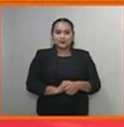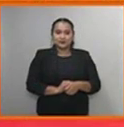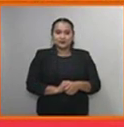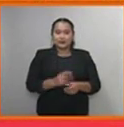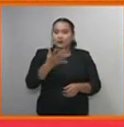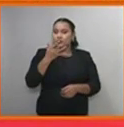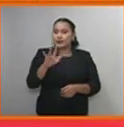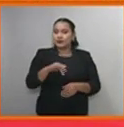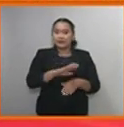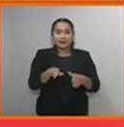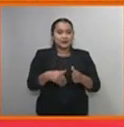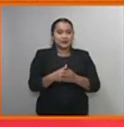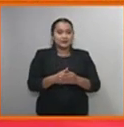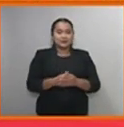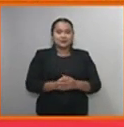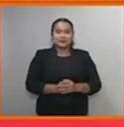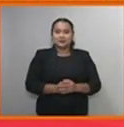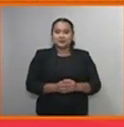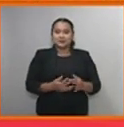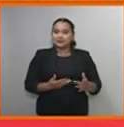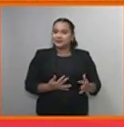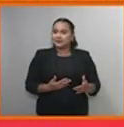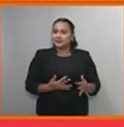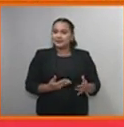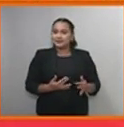Mucha suerte.